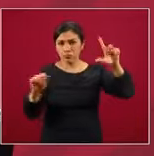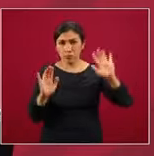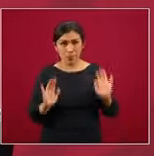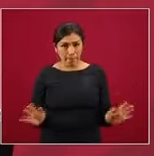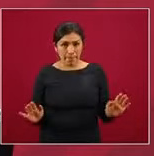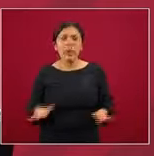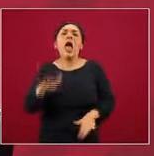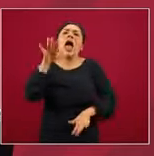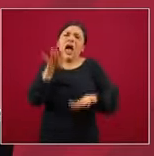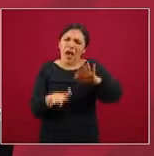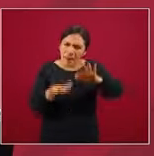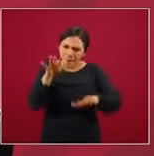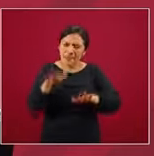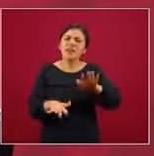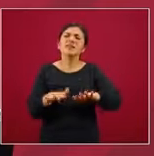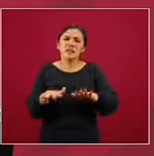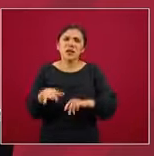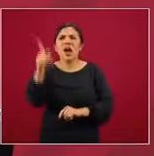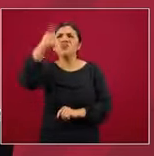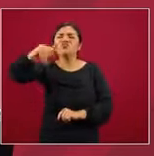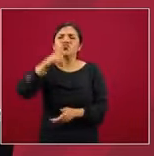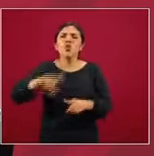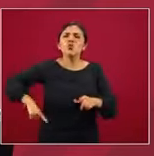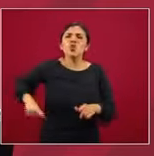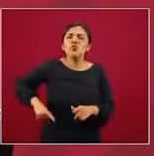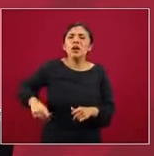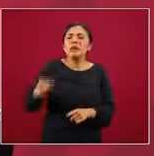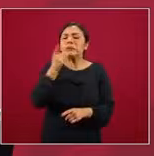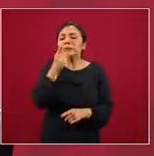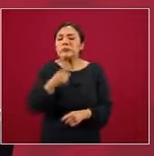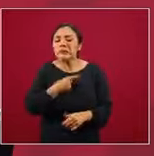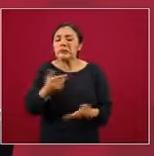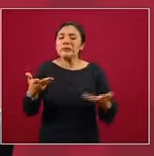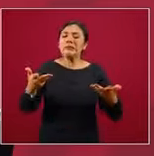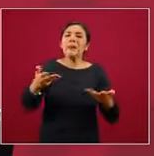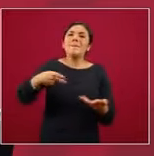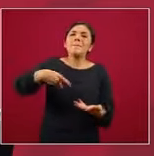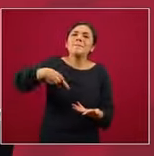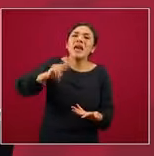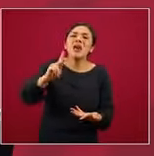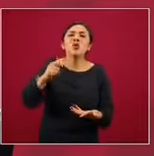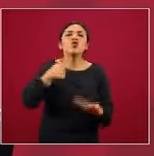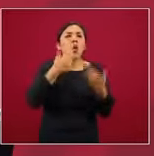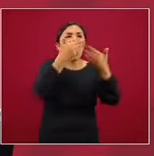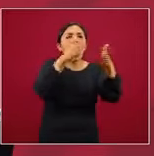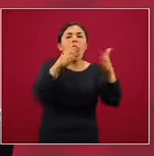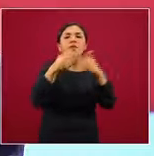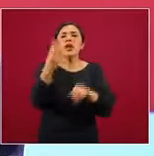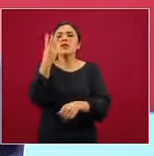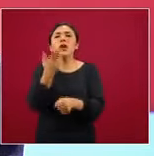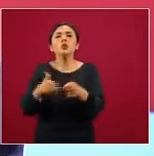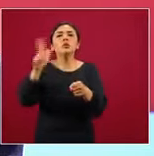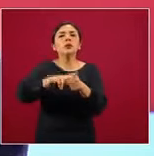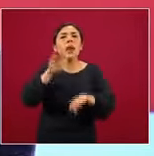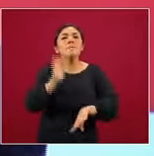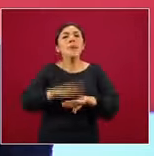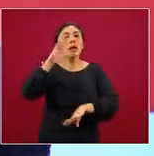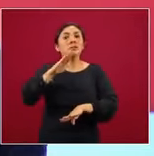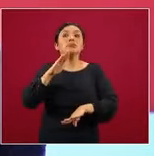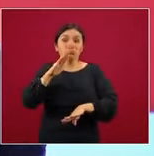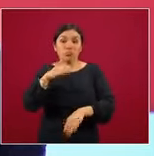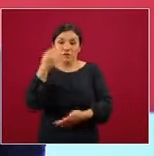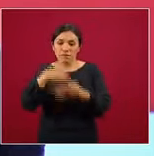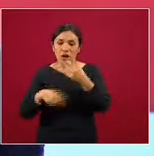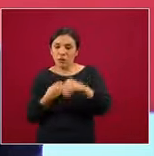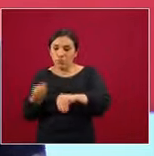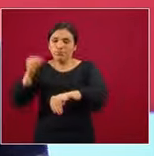En no pocas ocasiones, los gobiernos estatales nos dicen, pero resulta que ya abrí 3 hospitales más, tómamelos